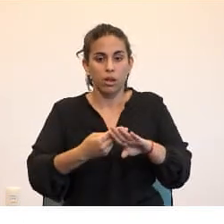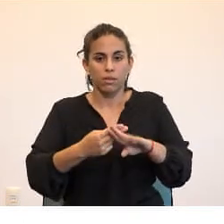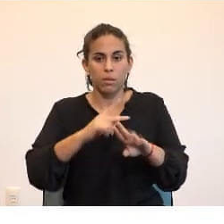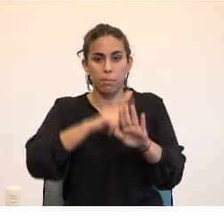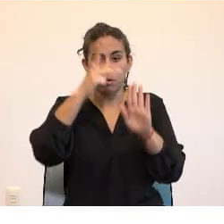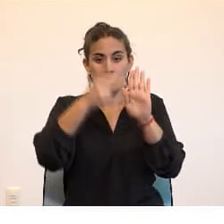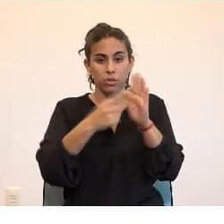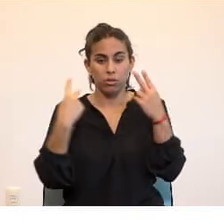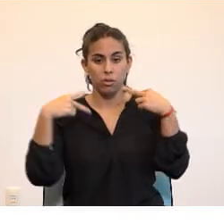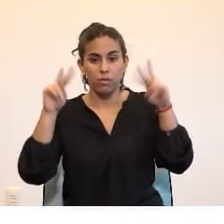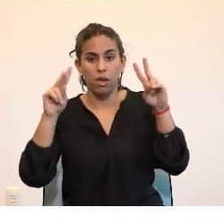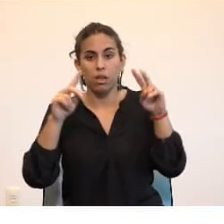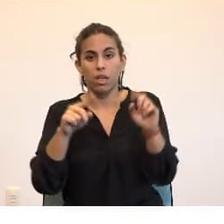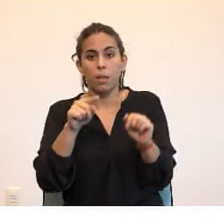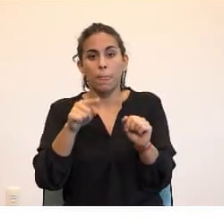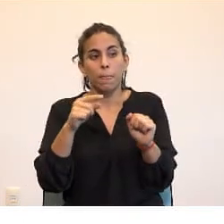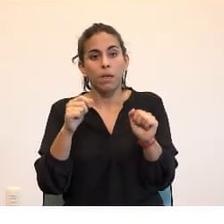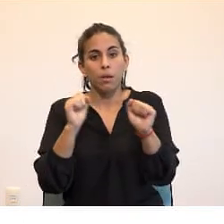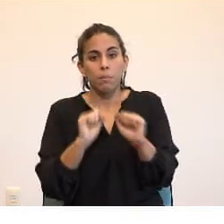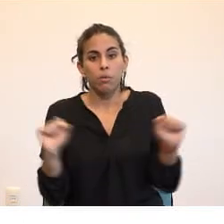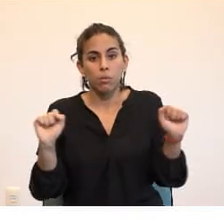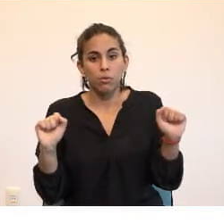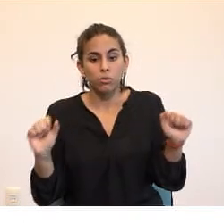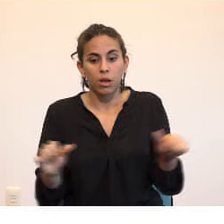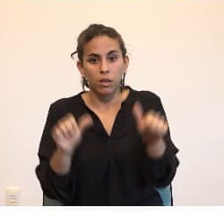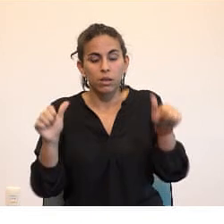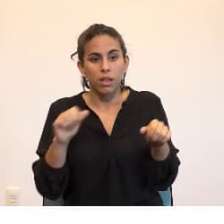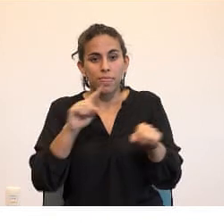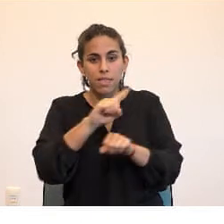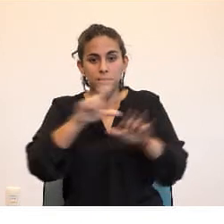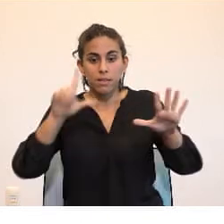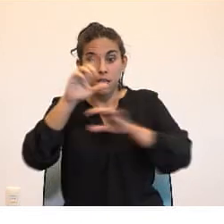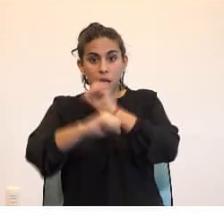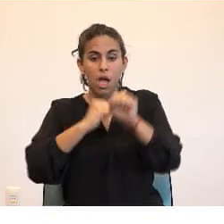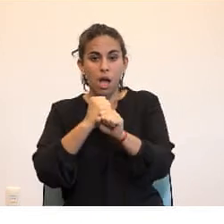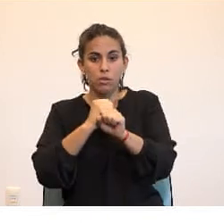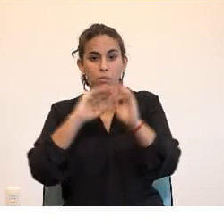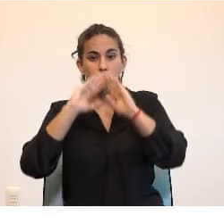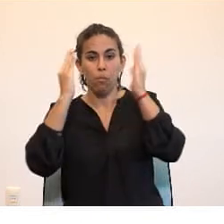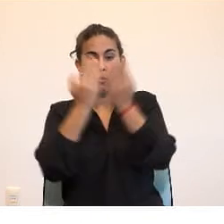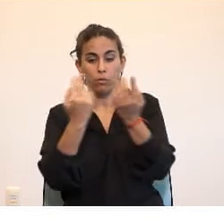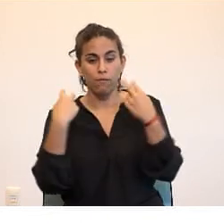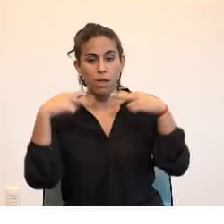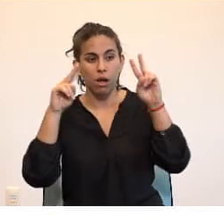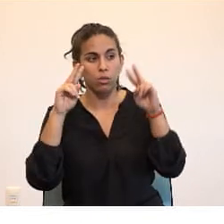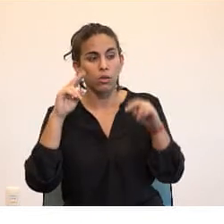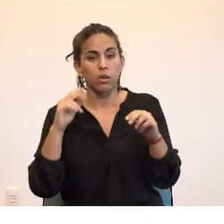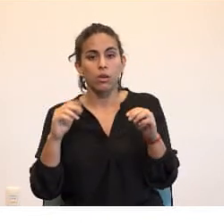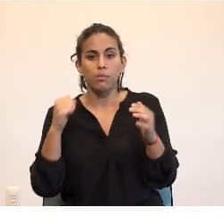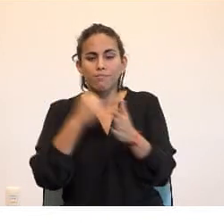nuestra expedición, que nos ha permitido en los últimos 17 años recorrer el mundo intentando cultivar la